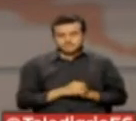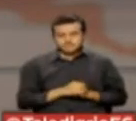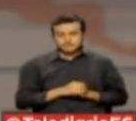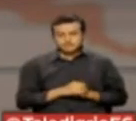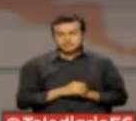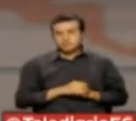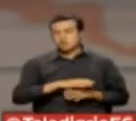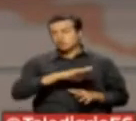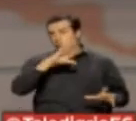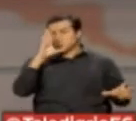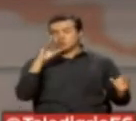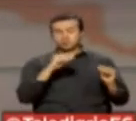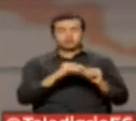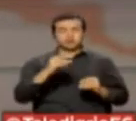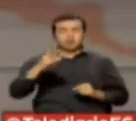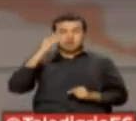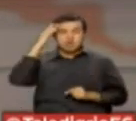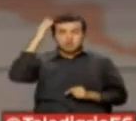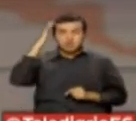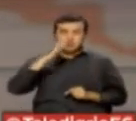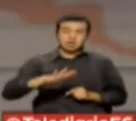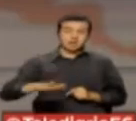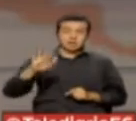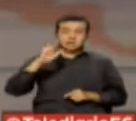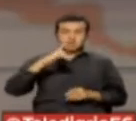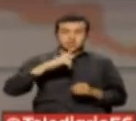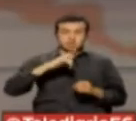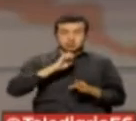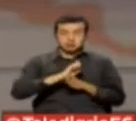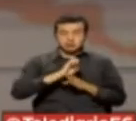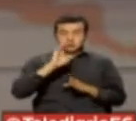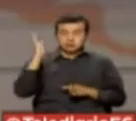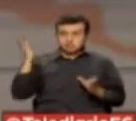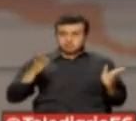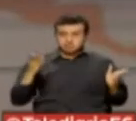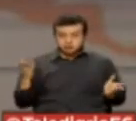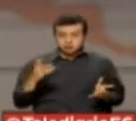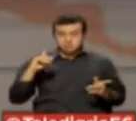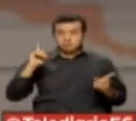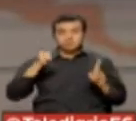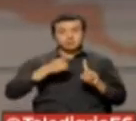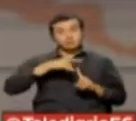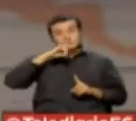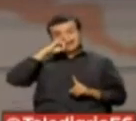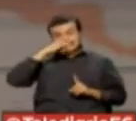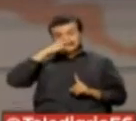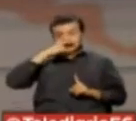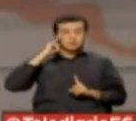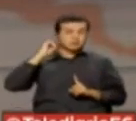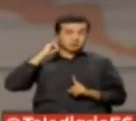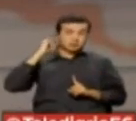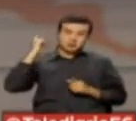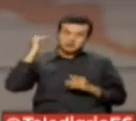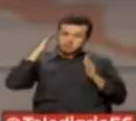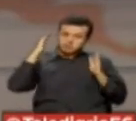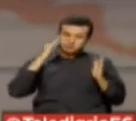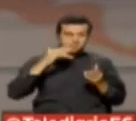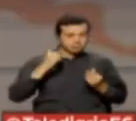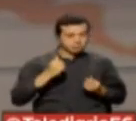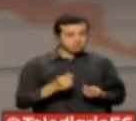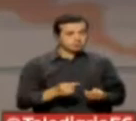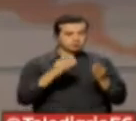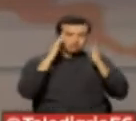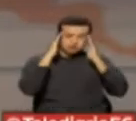a todos los alcaldes alcaldes a priorizar la primera infancia en su inversión en su